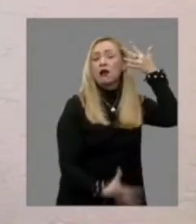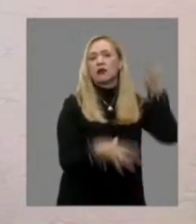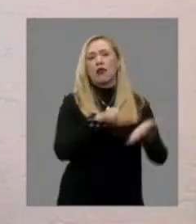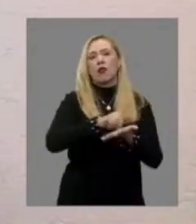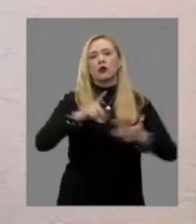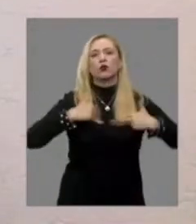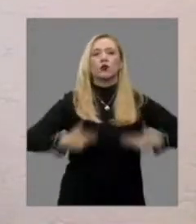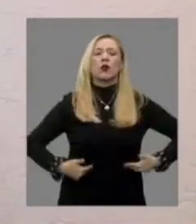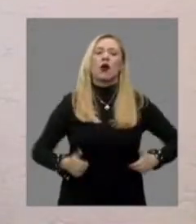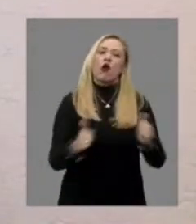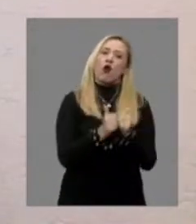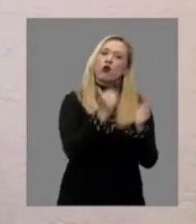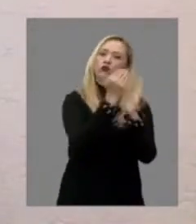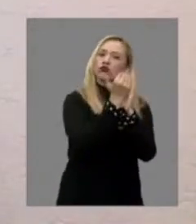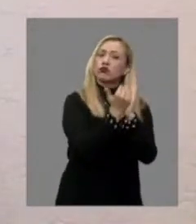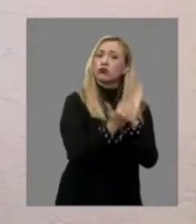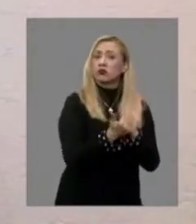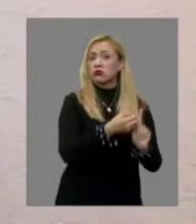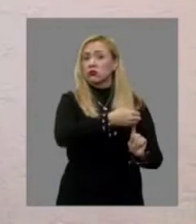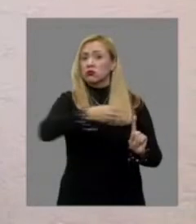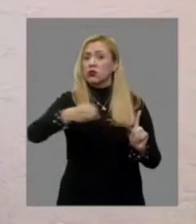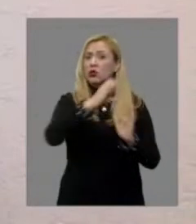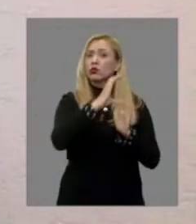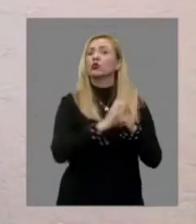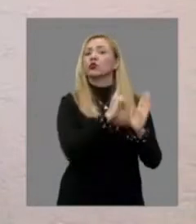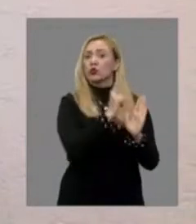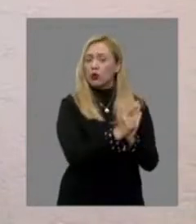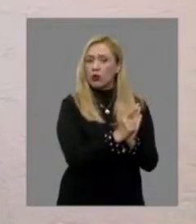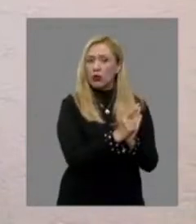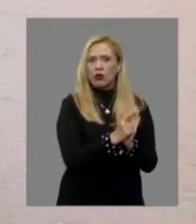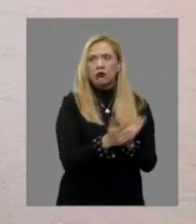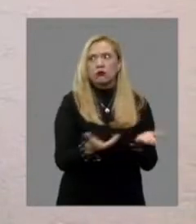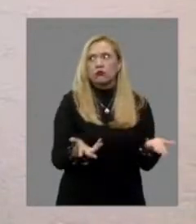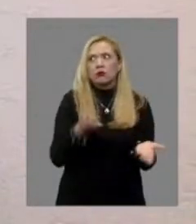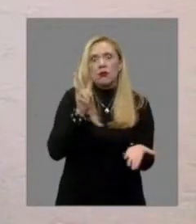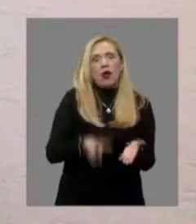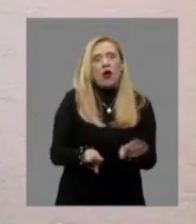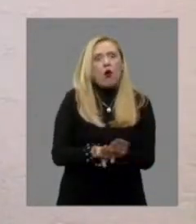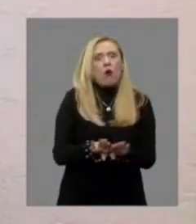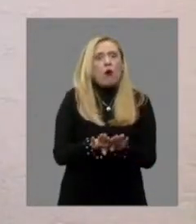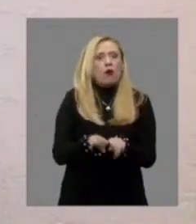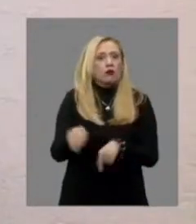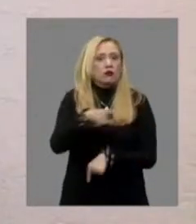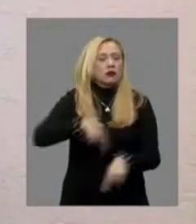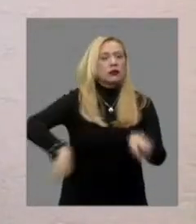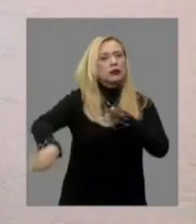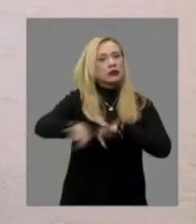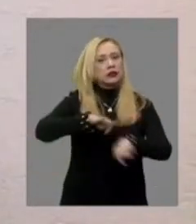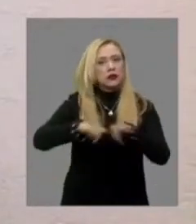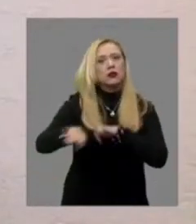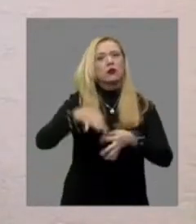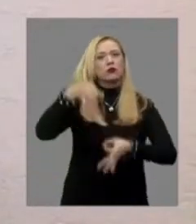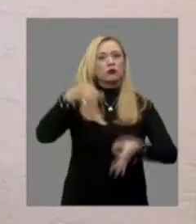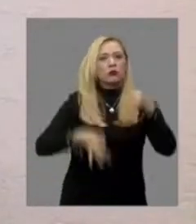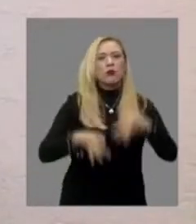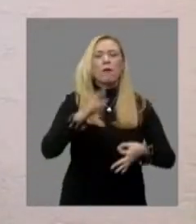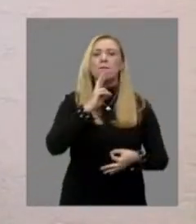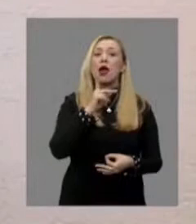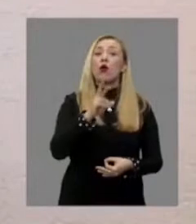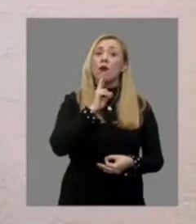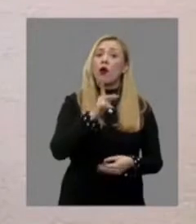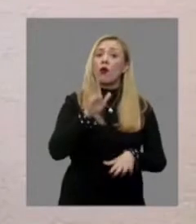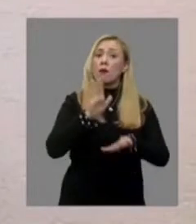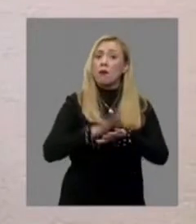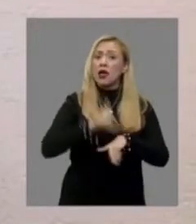constitucional. Y al respecto, ¿de qué manera esto ha fortalecido el quehacer judicial desde su perspectiva y qué